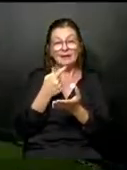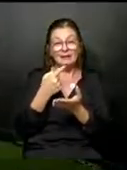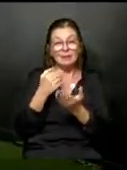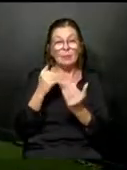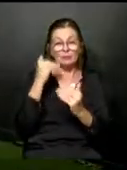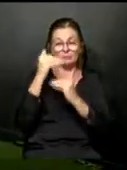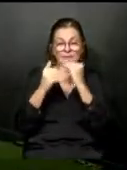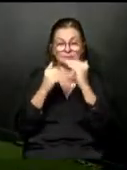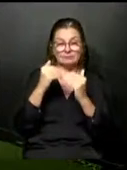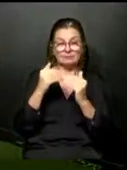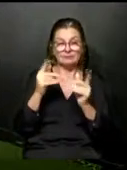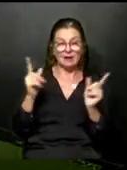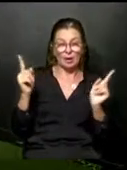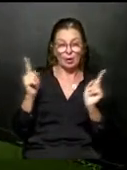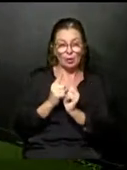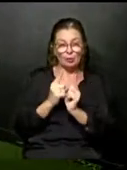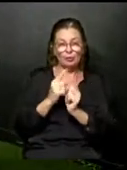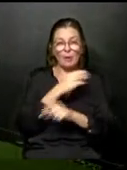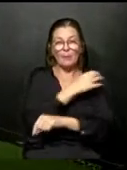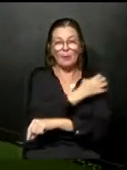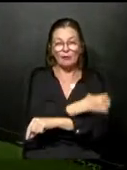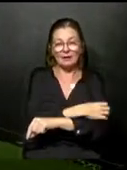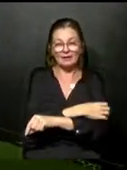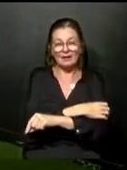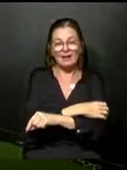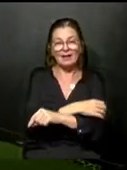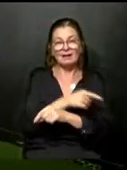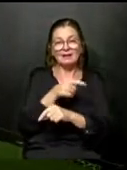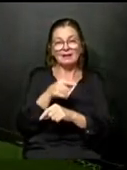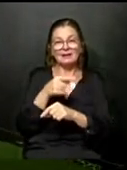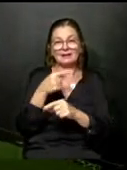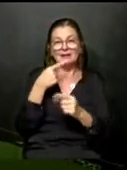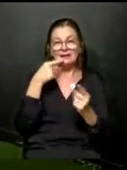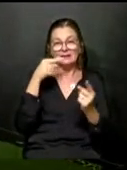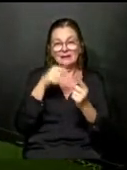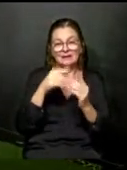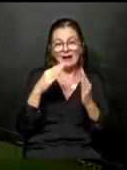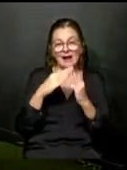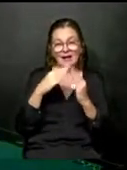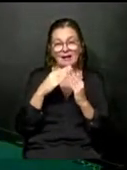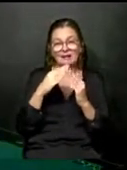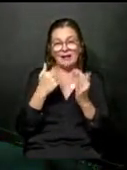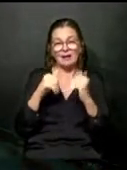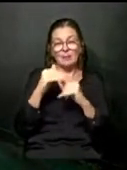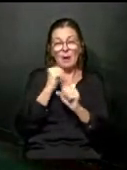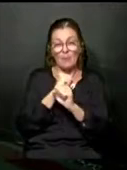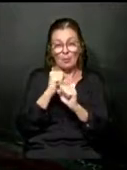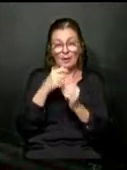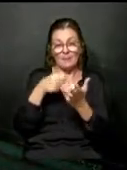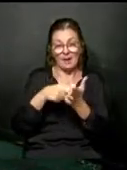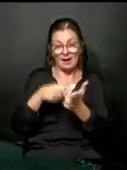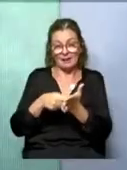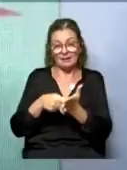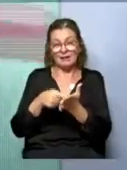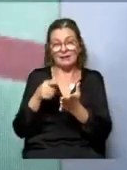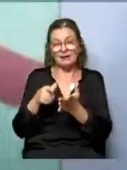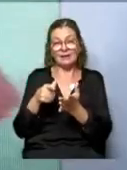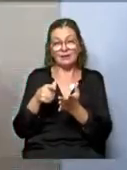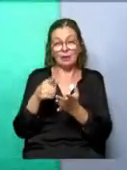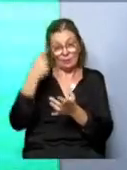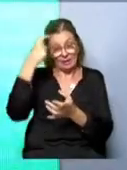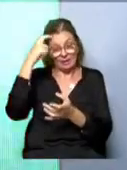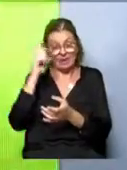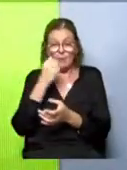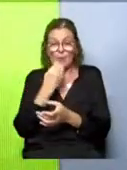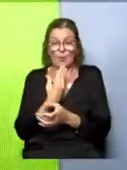ambiciosas, de reducción de la pobreza por medio de imposición directa a los hogares que más pueden pagarlo, es una buena idea, sería